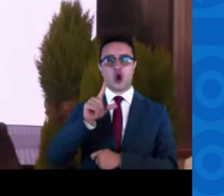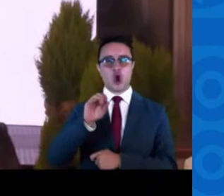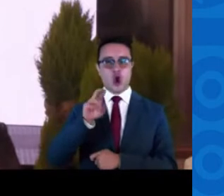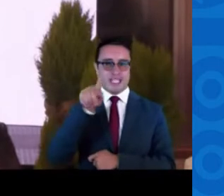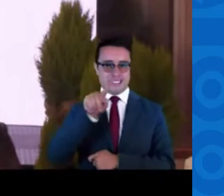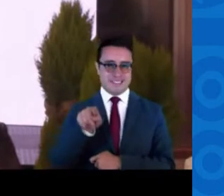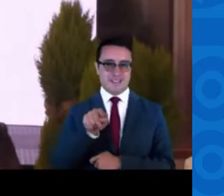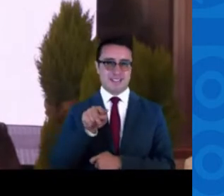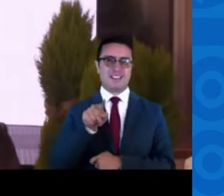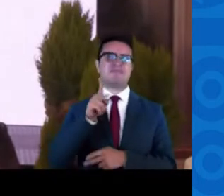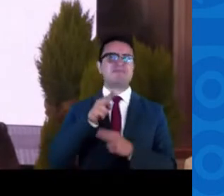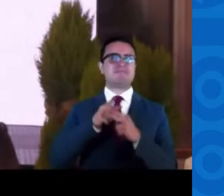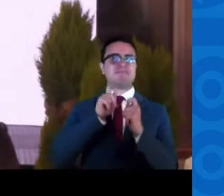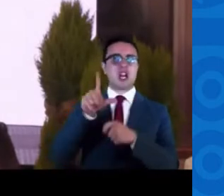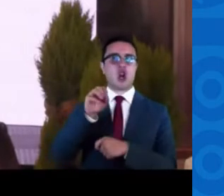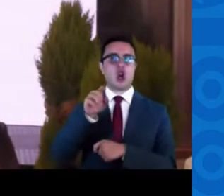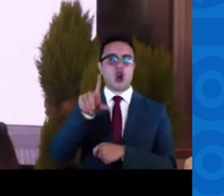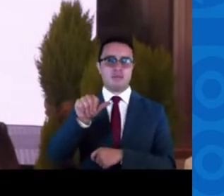Cimarrón group.